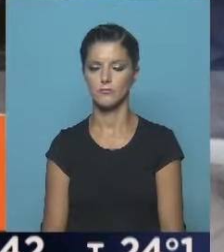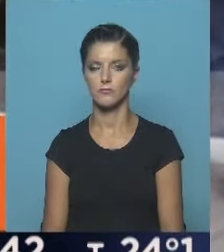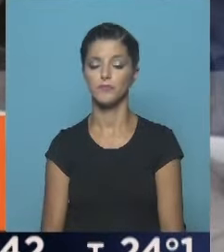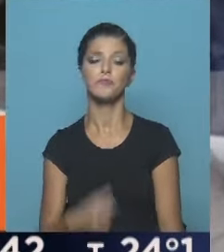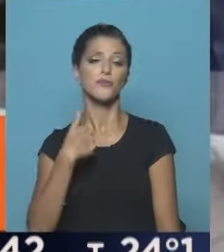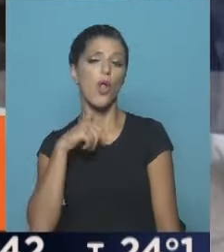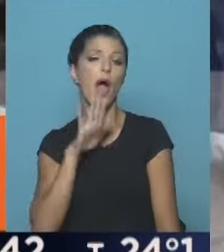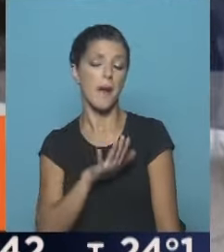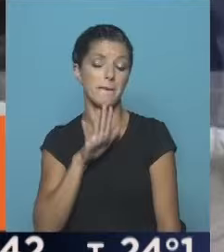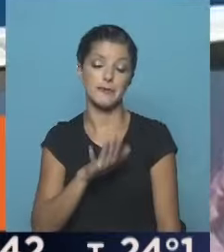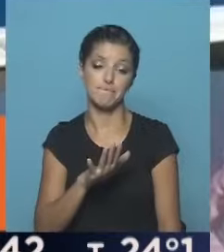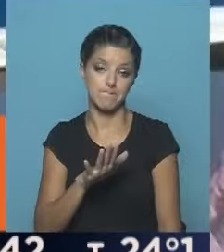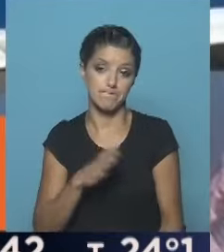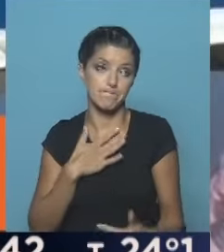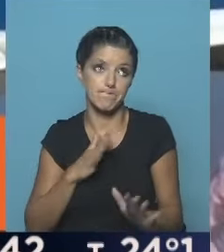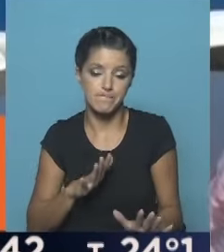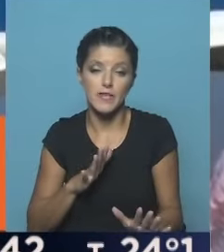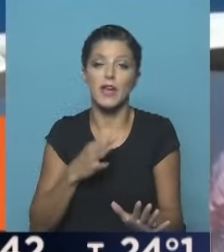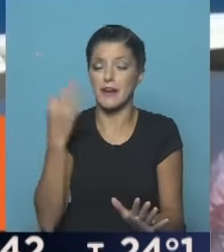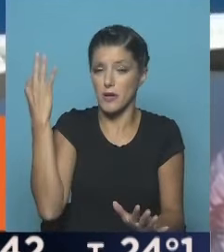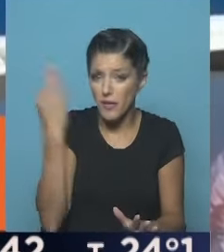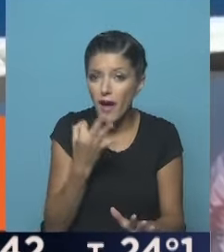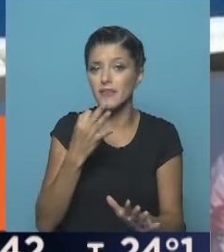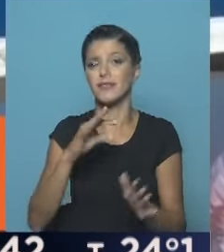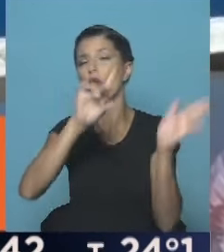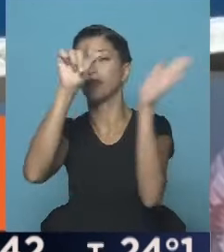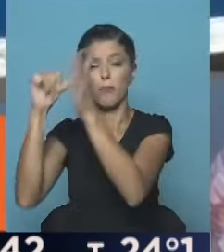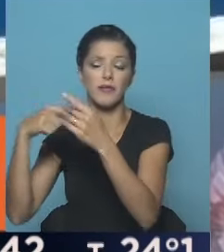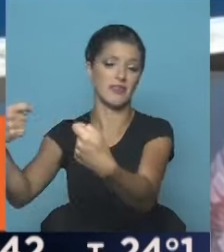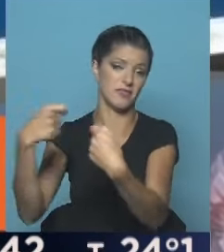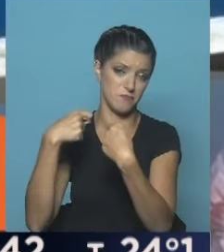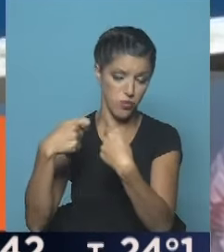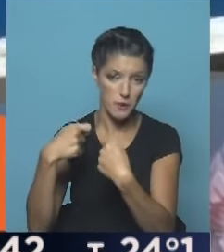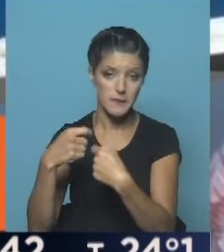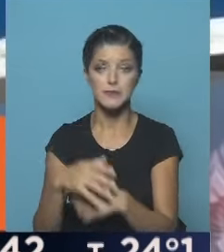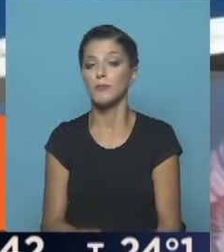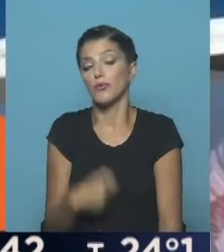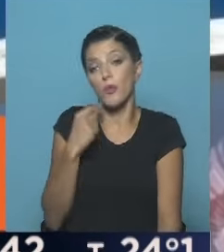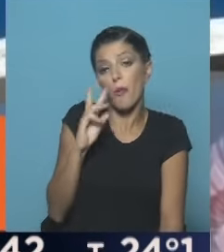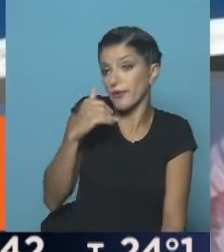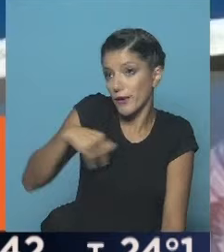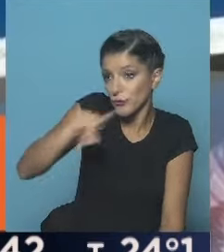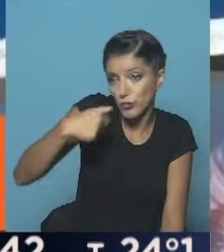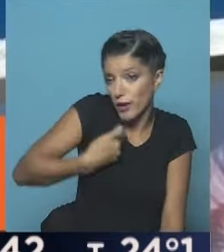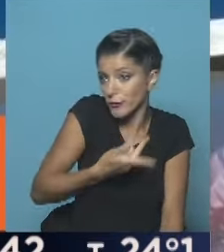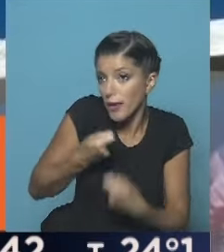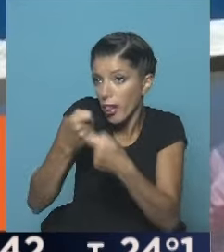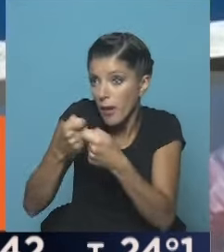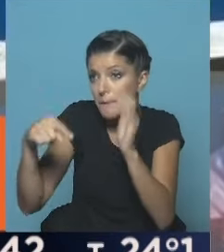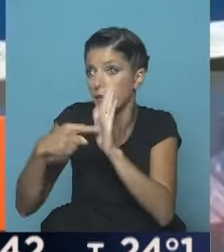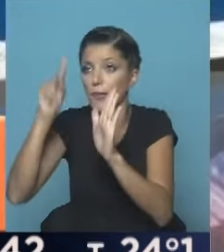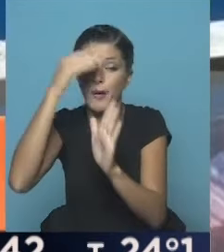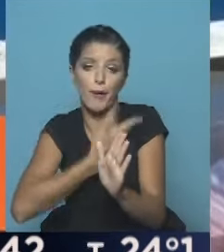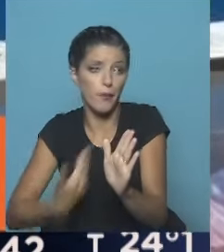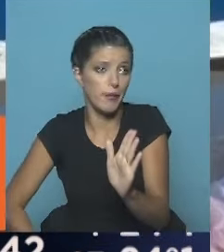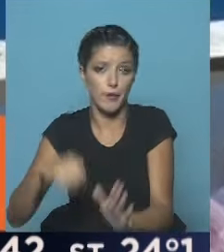que realmente haya presión internacional, porque ya vemos que la presión de los venezolanos no sirve de nada. El gobierno lo